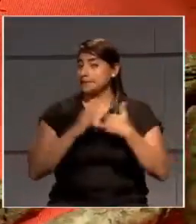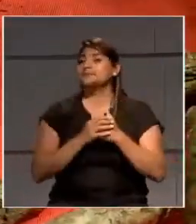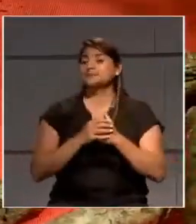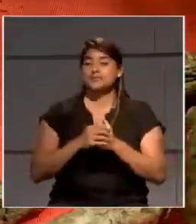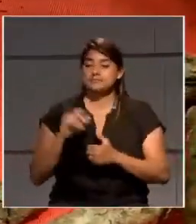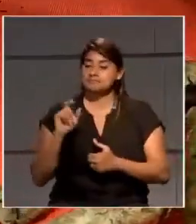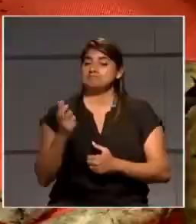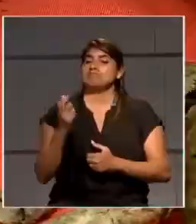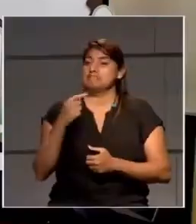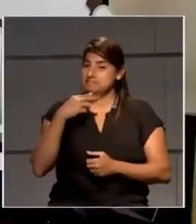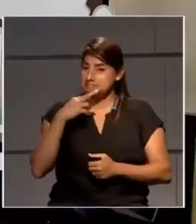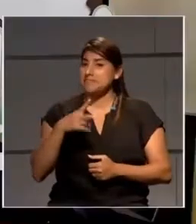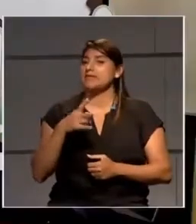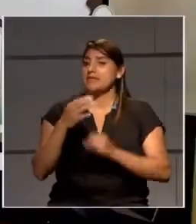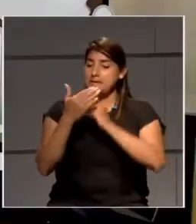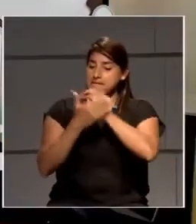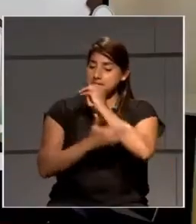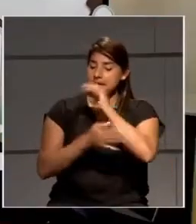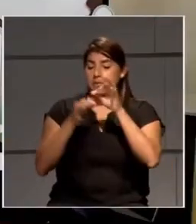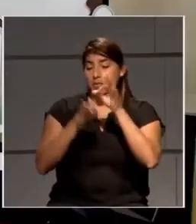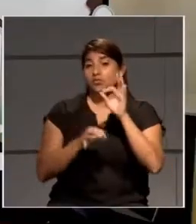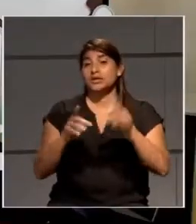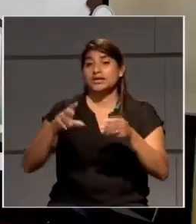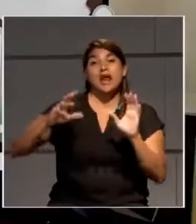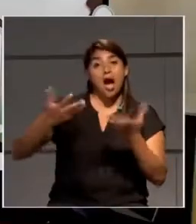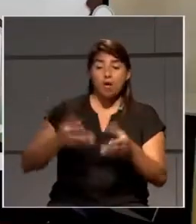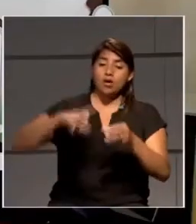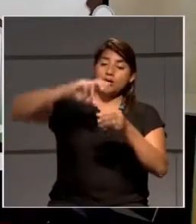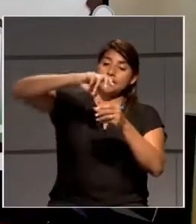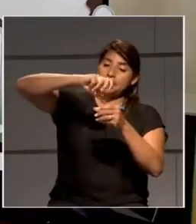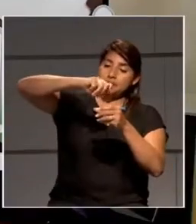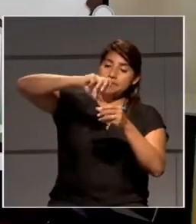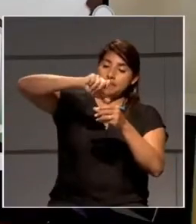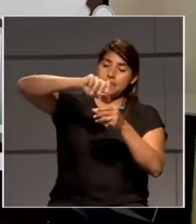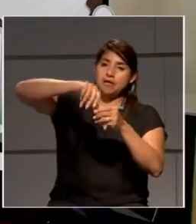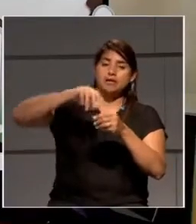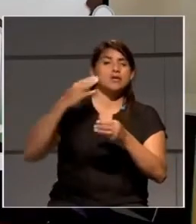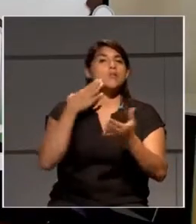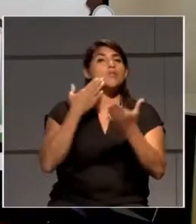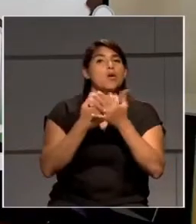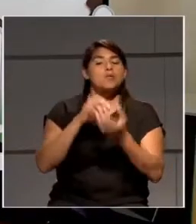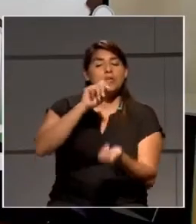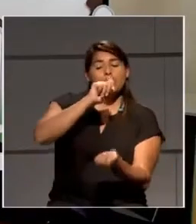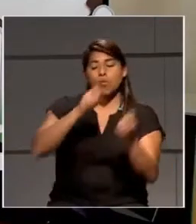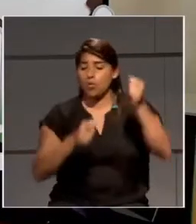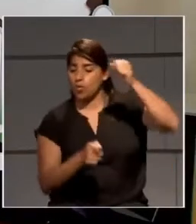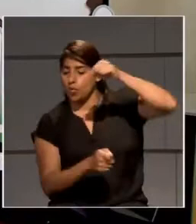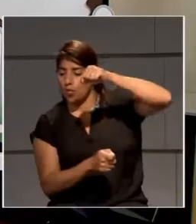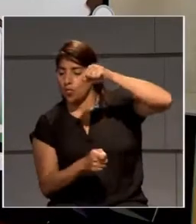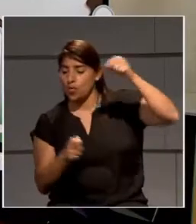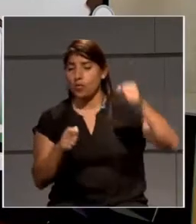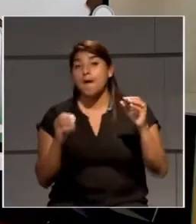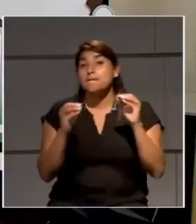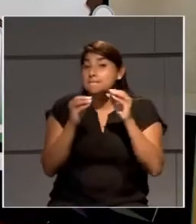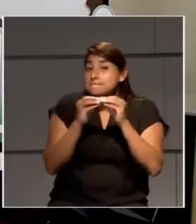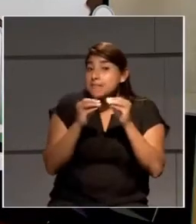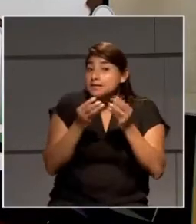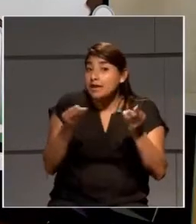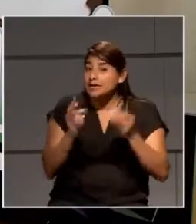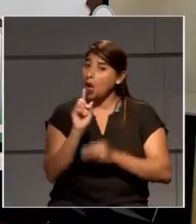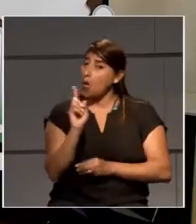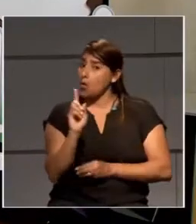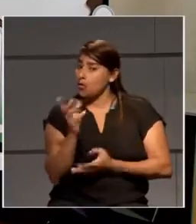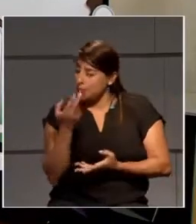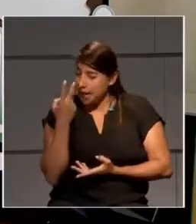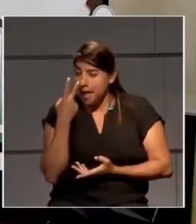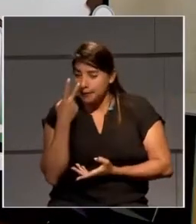Legítima, tiene madera porque tiene palos. Caro, si querés cerrarlo y probamos cómo suena, a ver si le metes más palitos o no. Ok, perfecto.